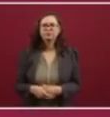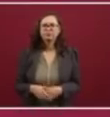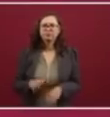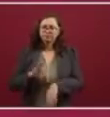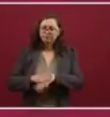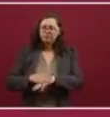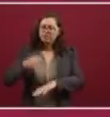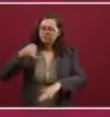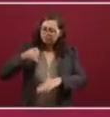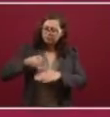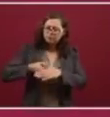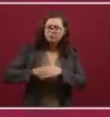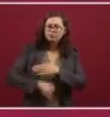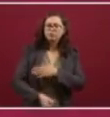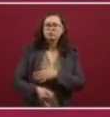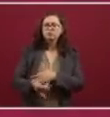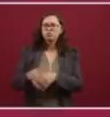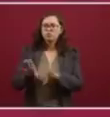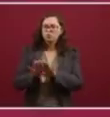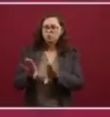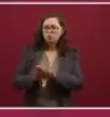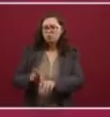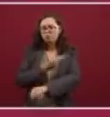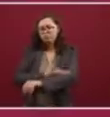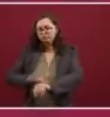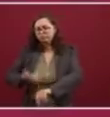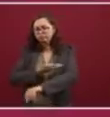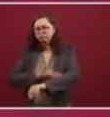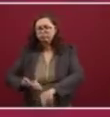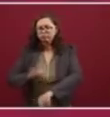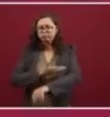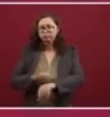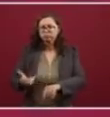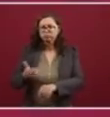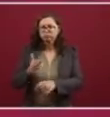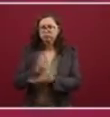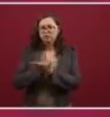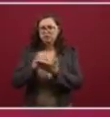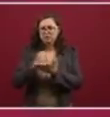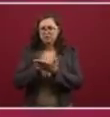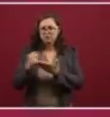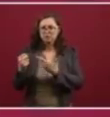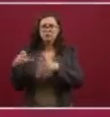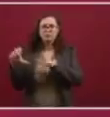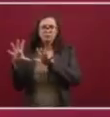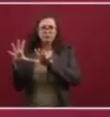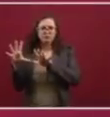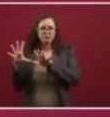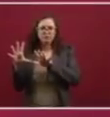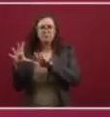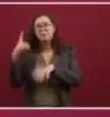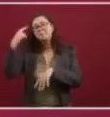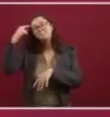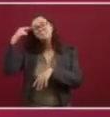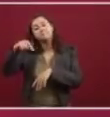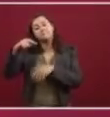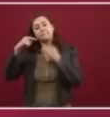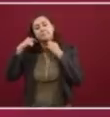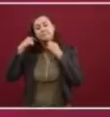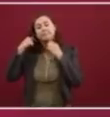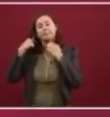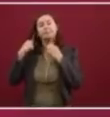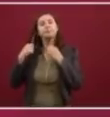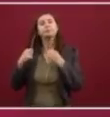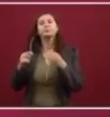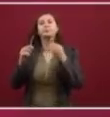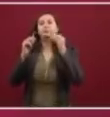profundizar más en las reestructuras de los créditos del Infonavit para favorecer a los